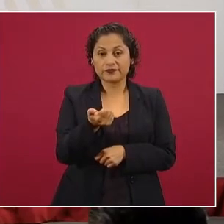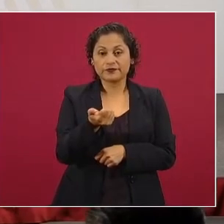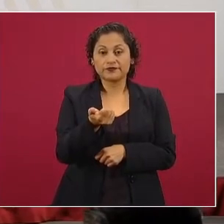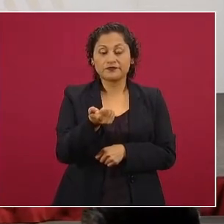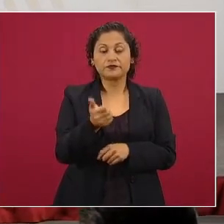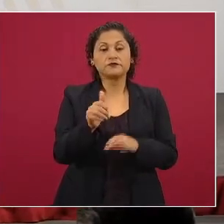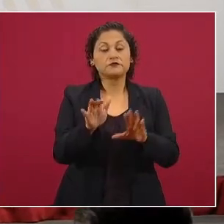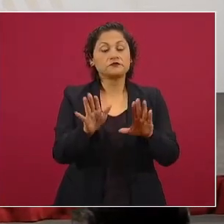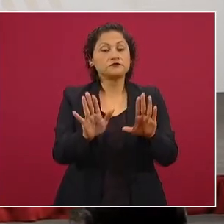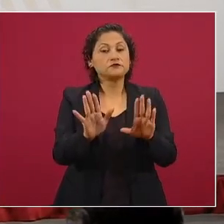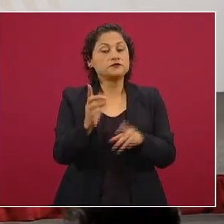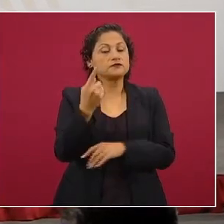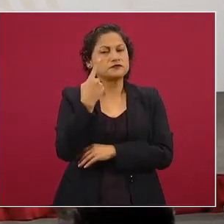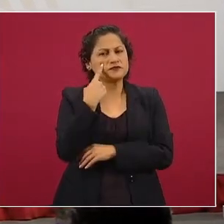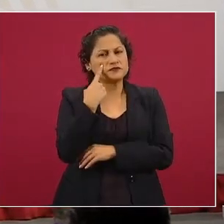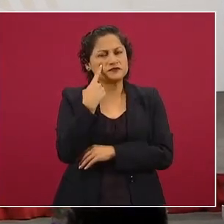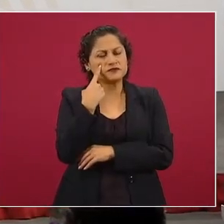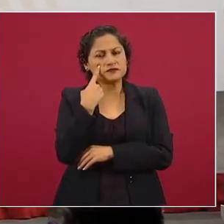por